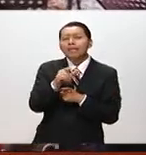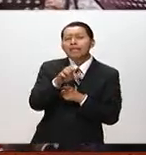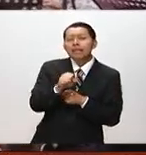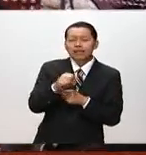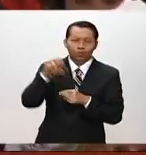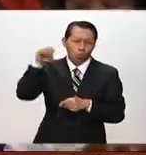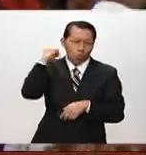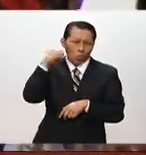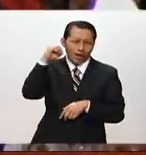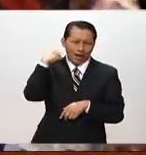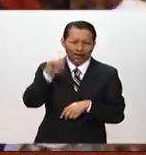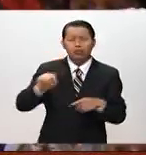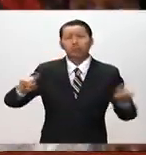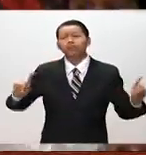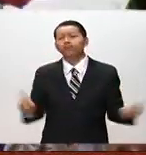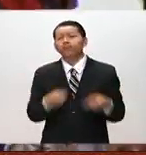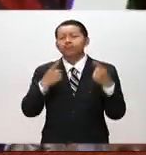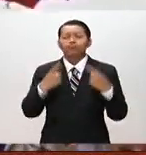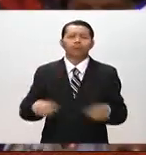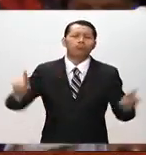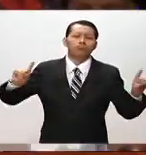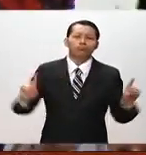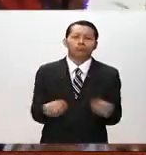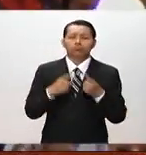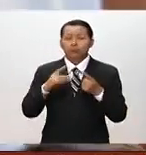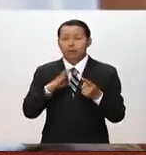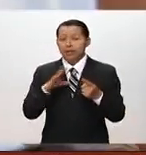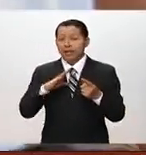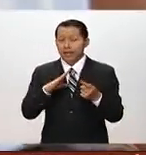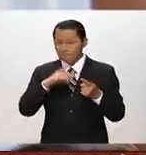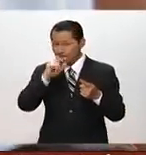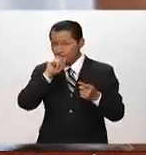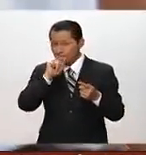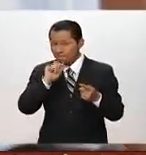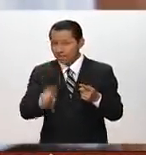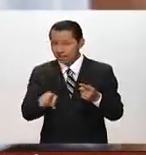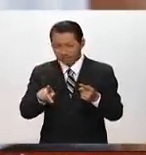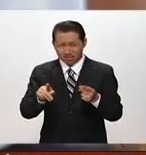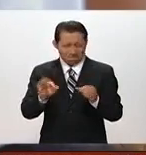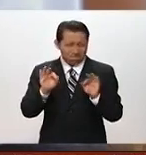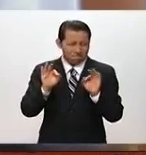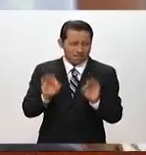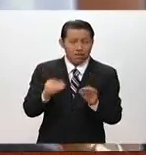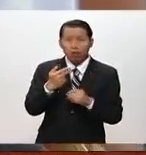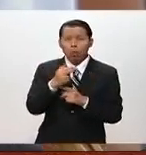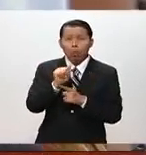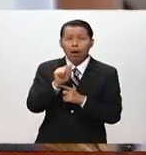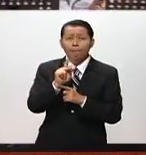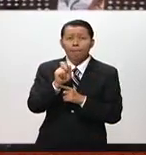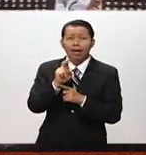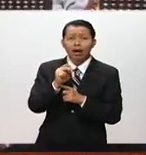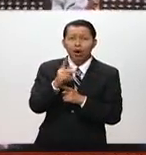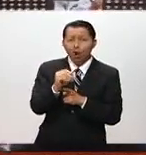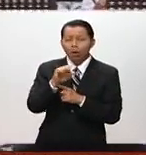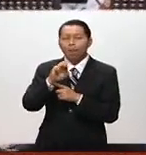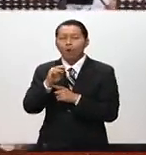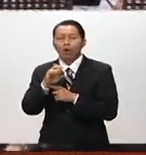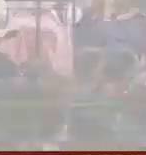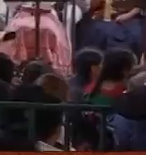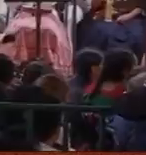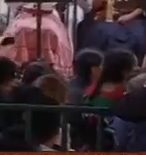que interpretaron de una manera magistral el huapango de Moncayo.